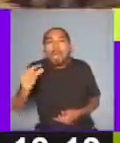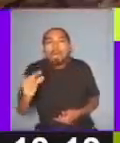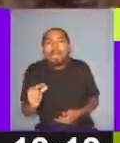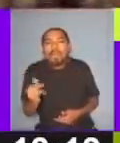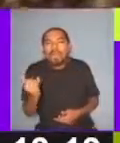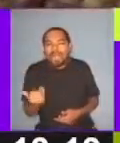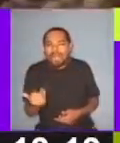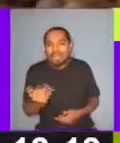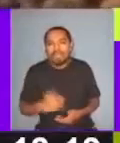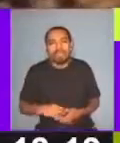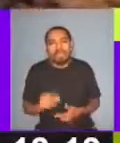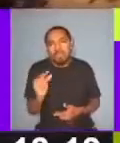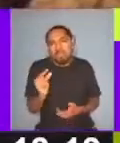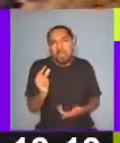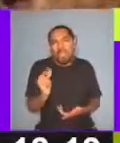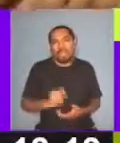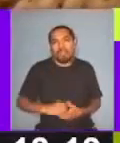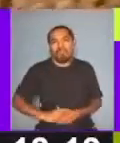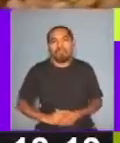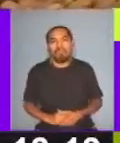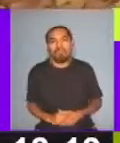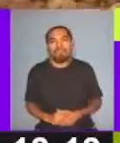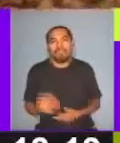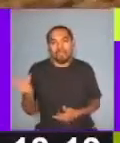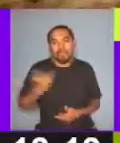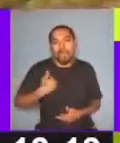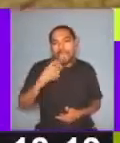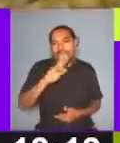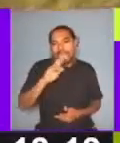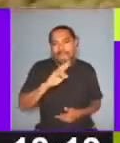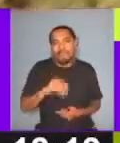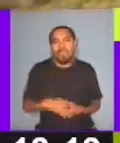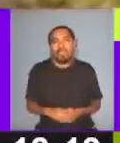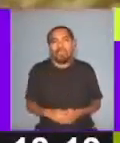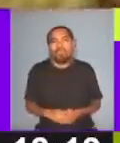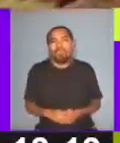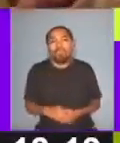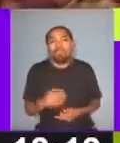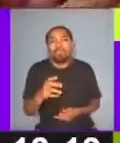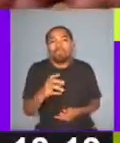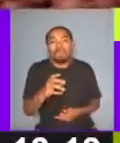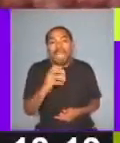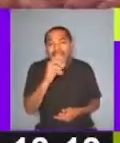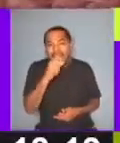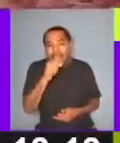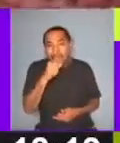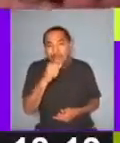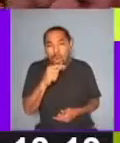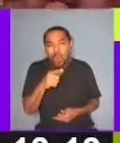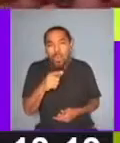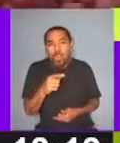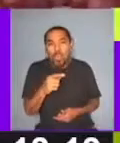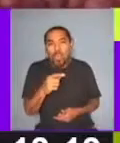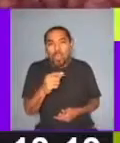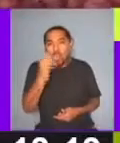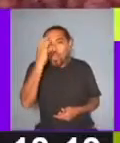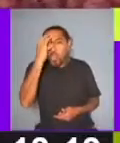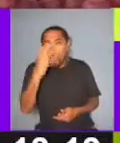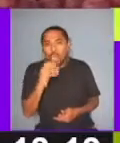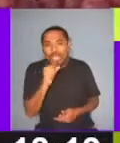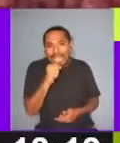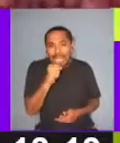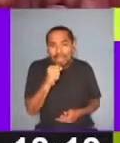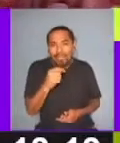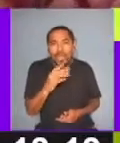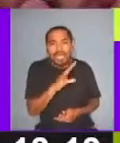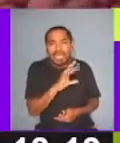no bien entonces nos decía la señora acá tienen el cartel limón 12 una docena por 500 pesos es lo único que sale